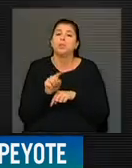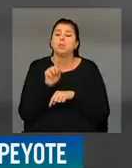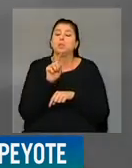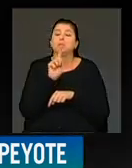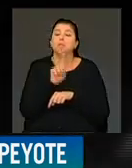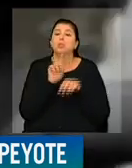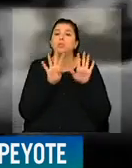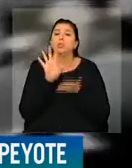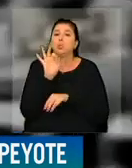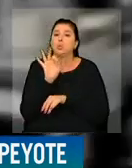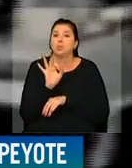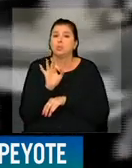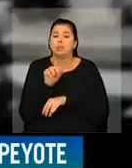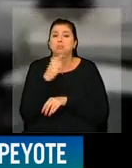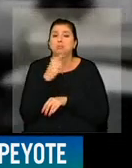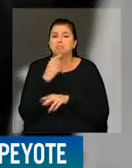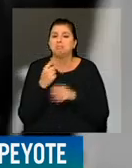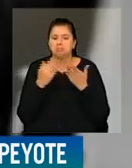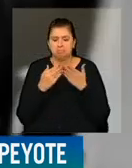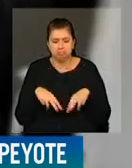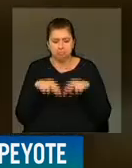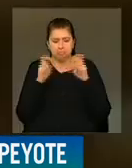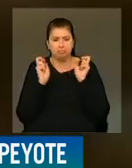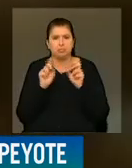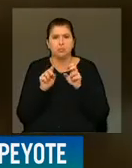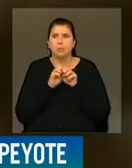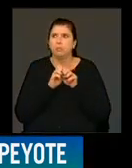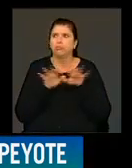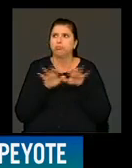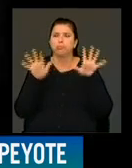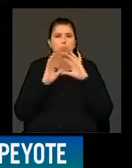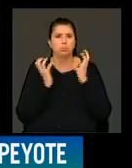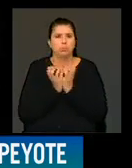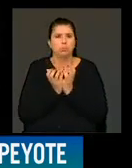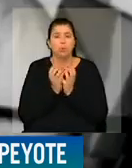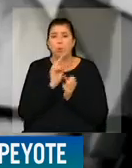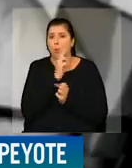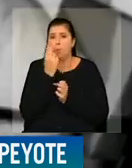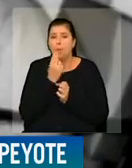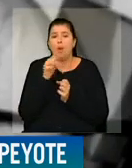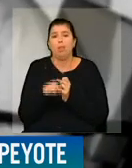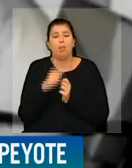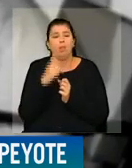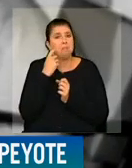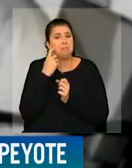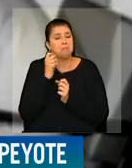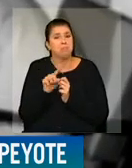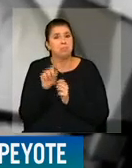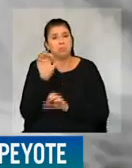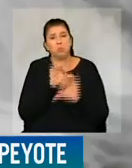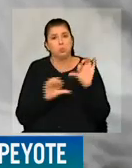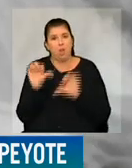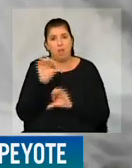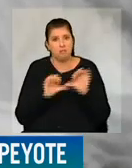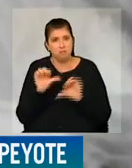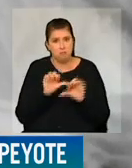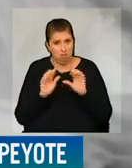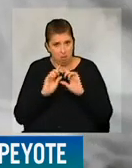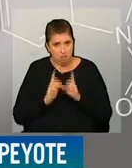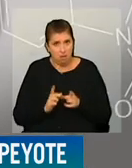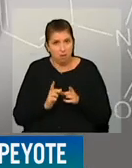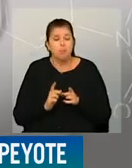los estudios con psicodélicos se empezaron a expandir por todo el mundo. Incluso en Uruguay se llevó a experimentar con estas sustancias por aquella época. En